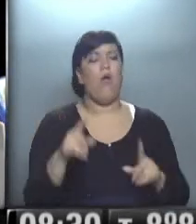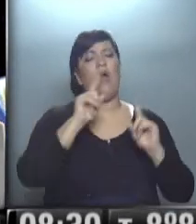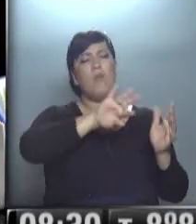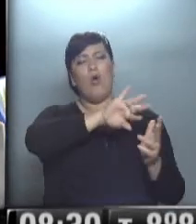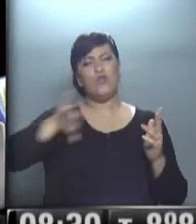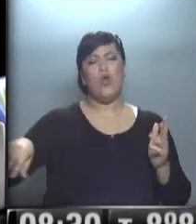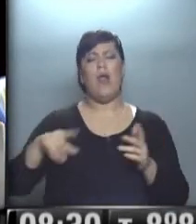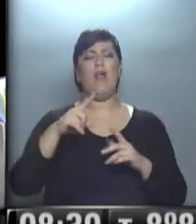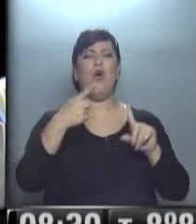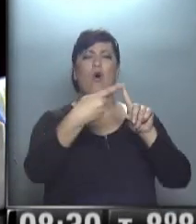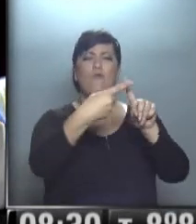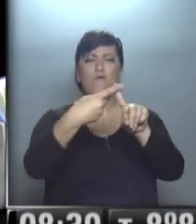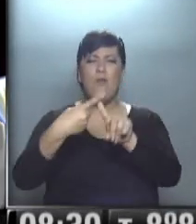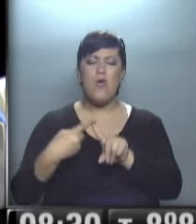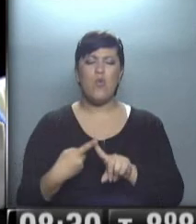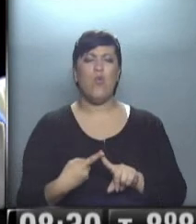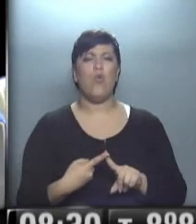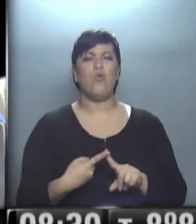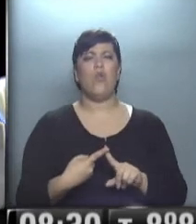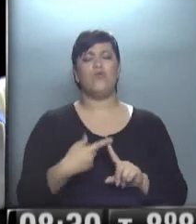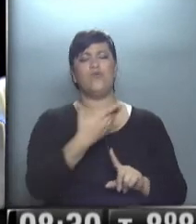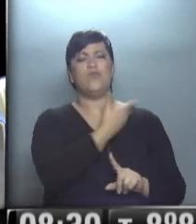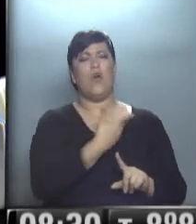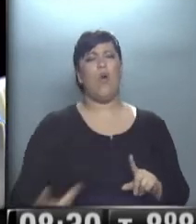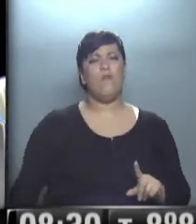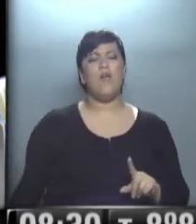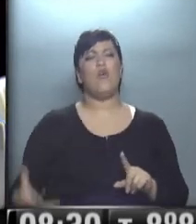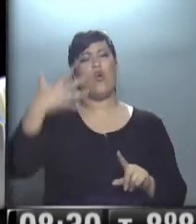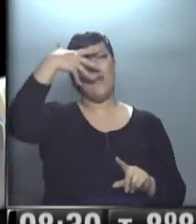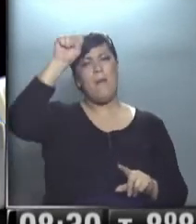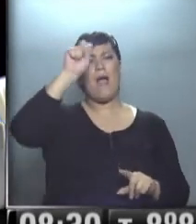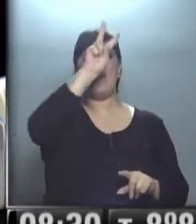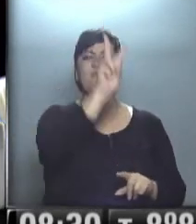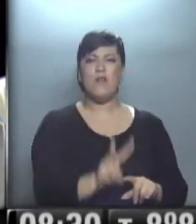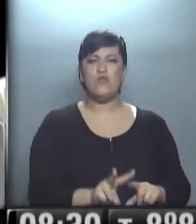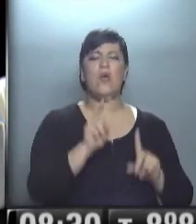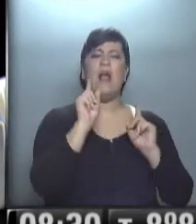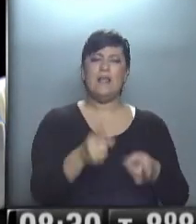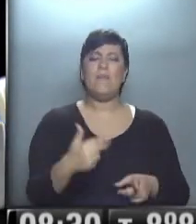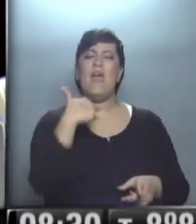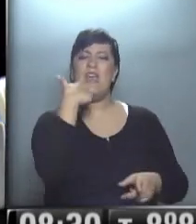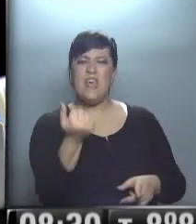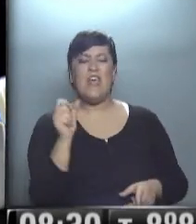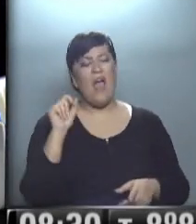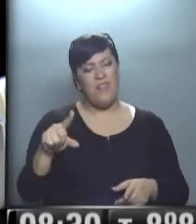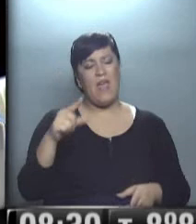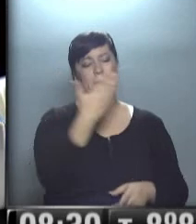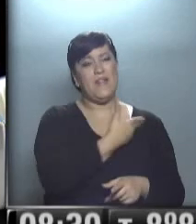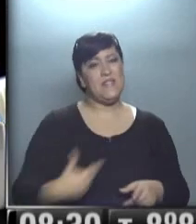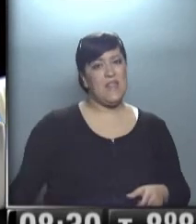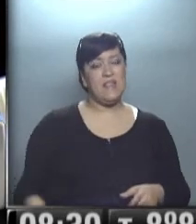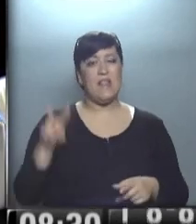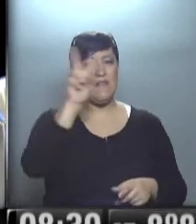se muestran desde el gobierno con la embajada de venezuela y con la hija misma de chávez donde ella en un tuit la